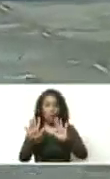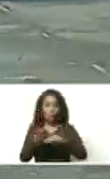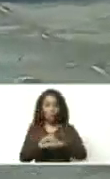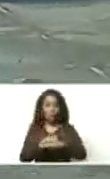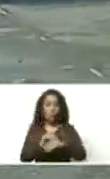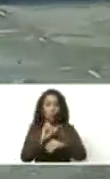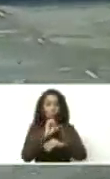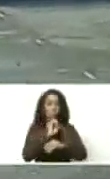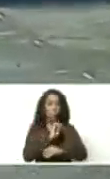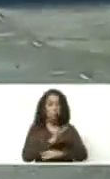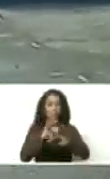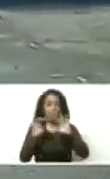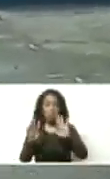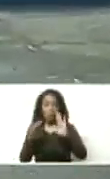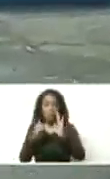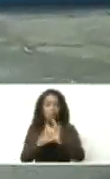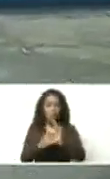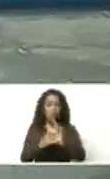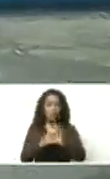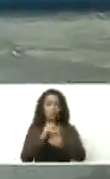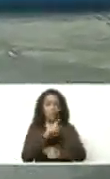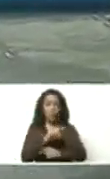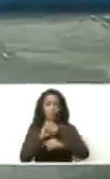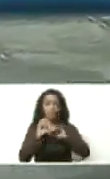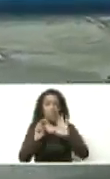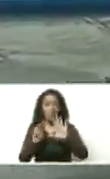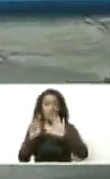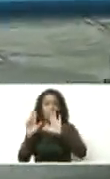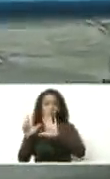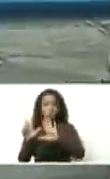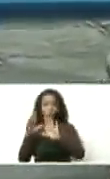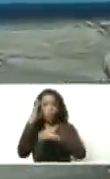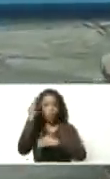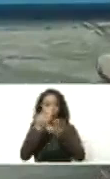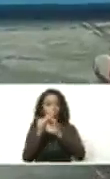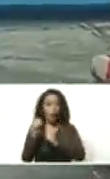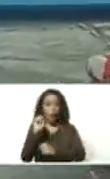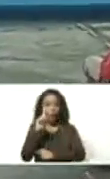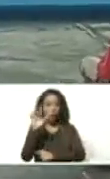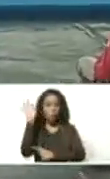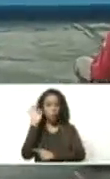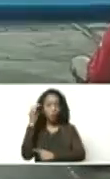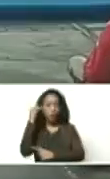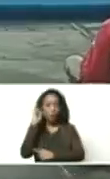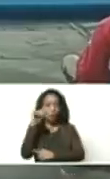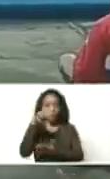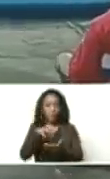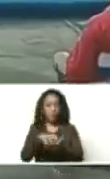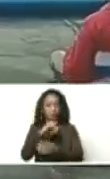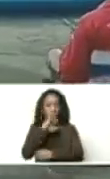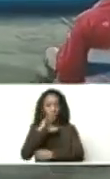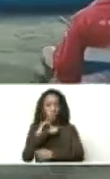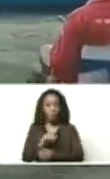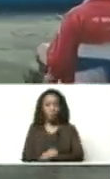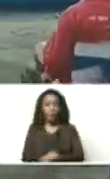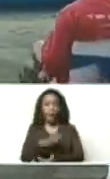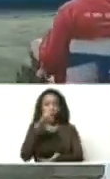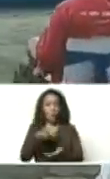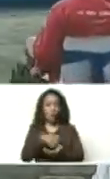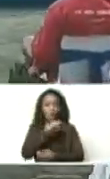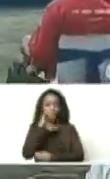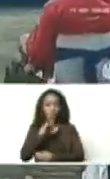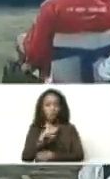49.178 consejos comunales, el 11% están en el estado Zulia. ¡Qué buena noticia! el estado